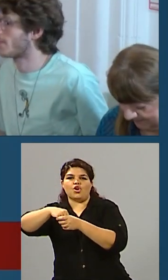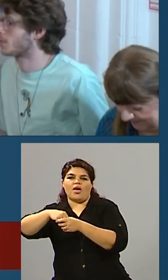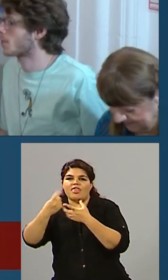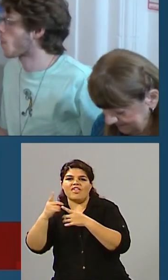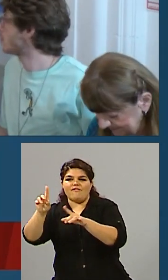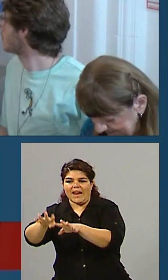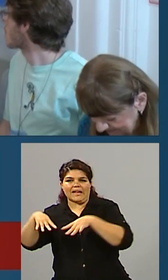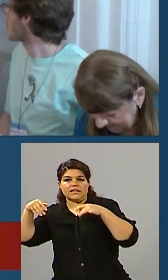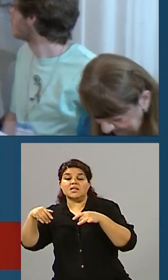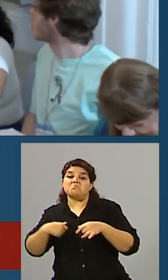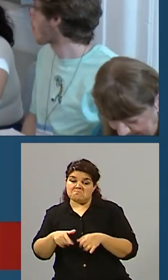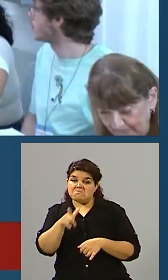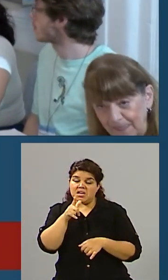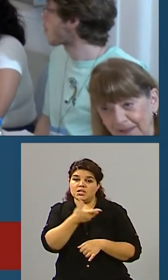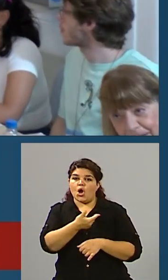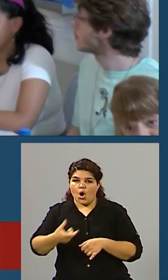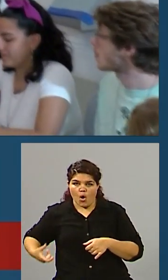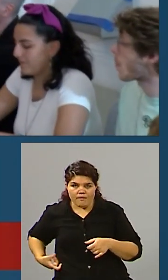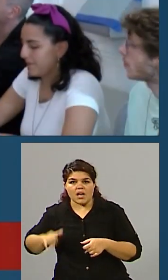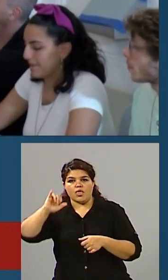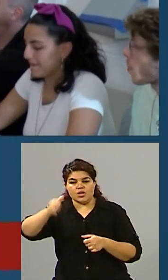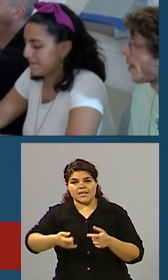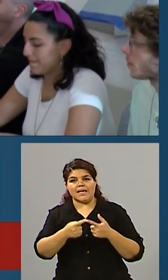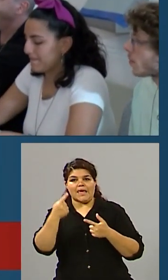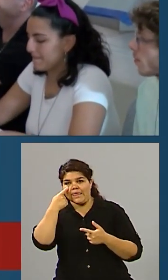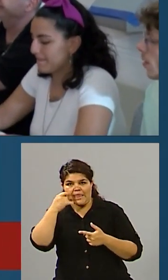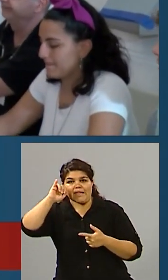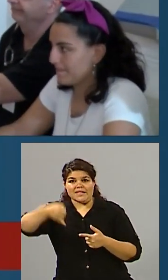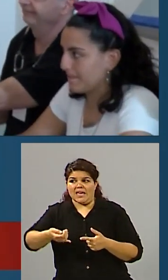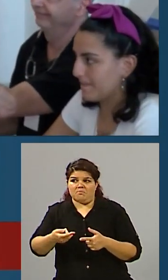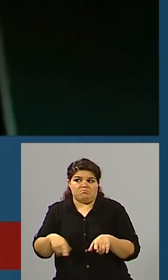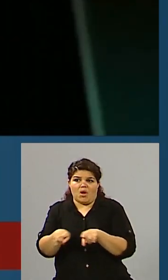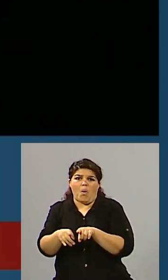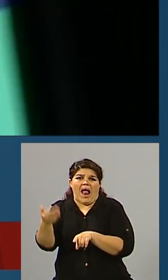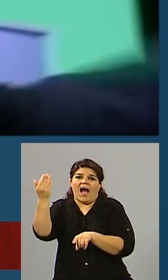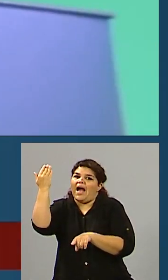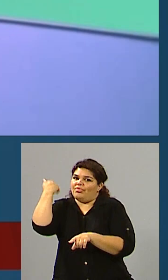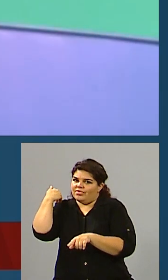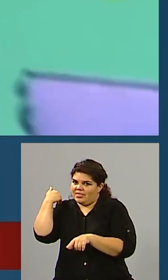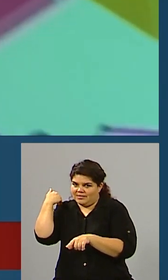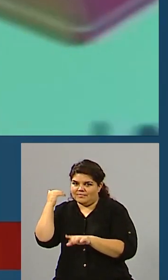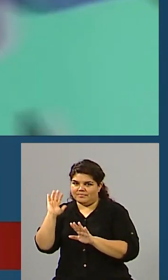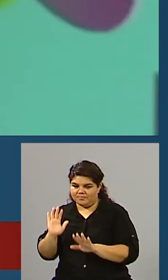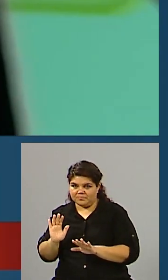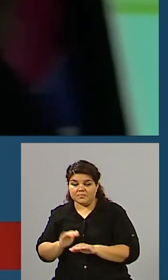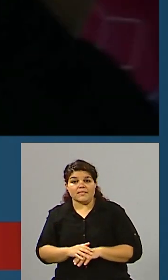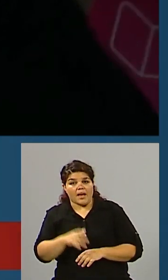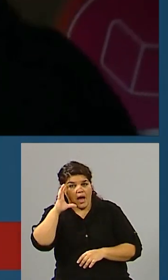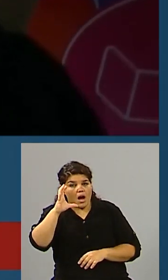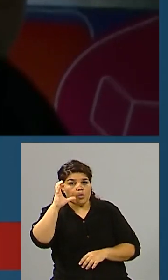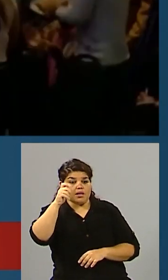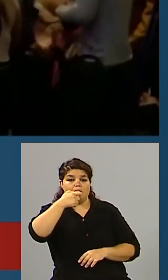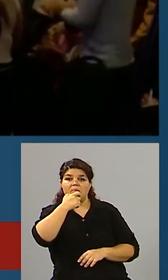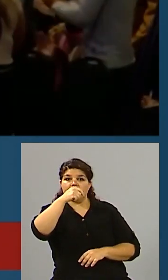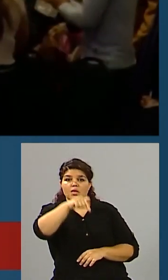tenido gobernadores y Javier Milei hubiera tenido intendentes, ¿no? De hecho, vos fijate, en la provincia de Mendoza,